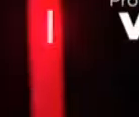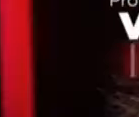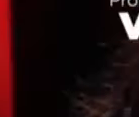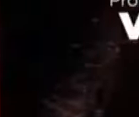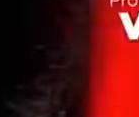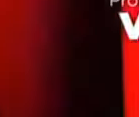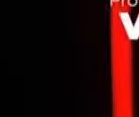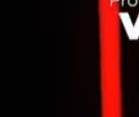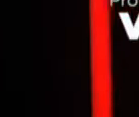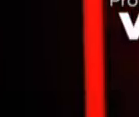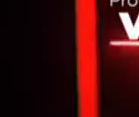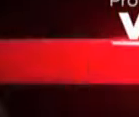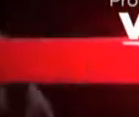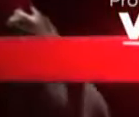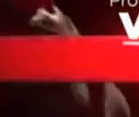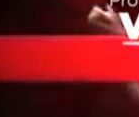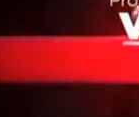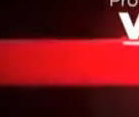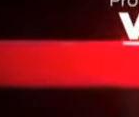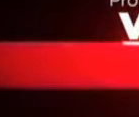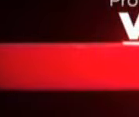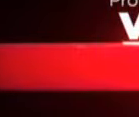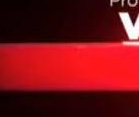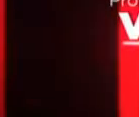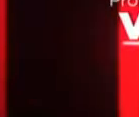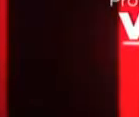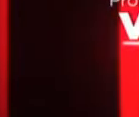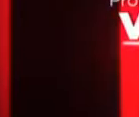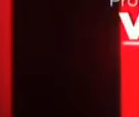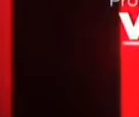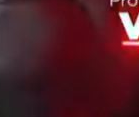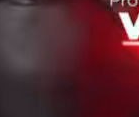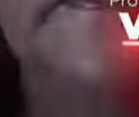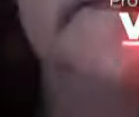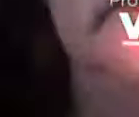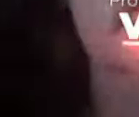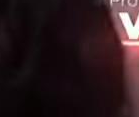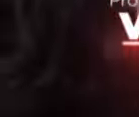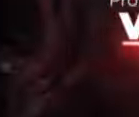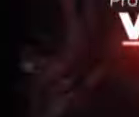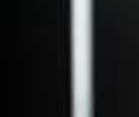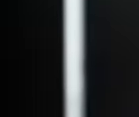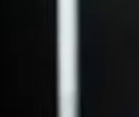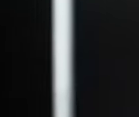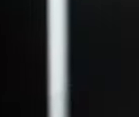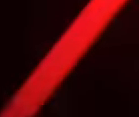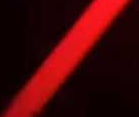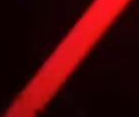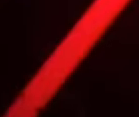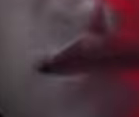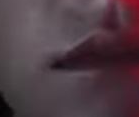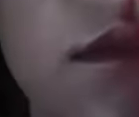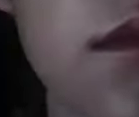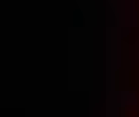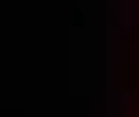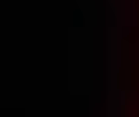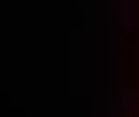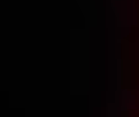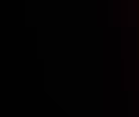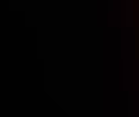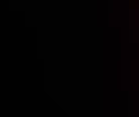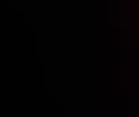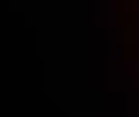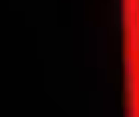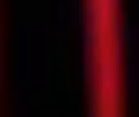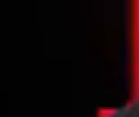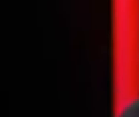de atención para mujeres víctimas de violencia de género durante la contingencia por el COVID-19. Si en esta etapa